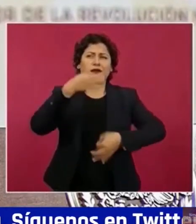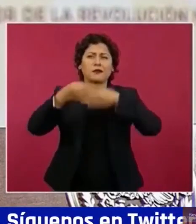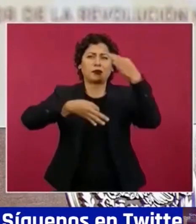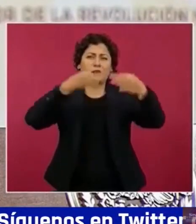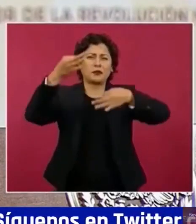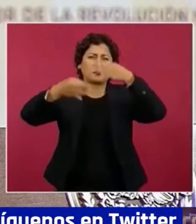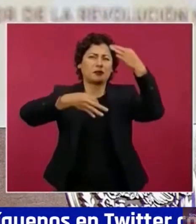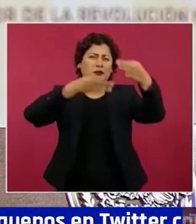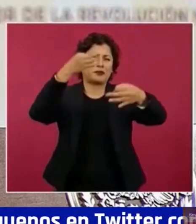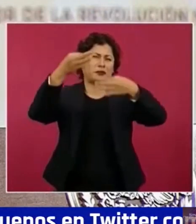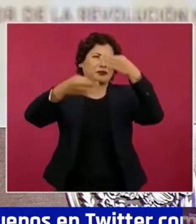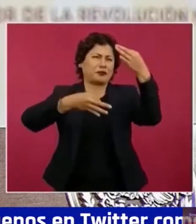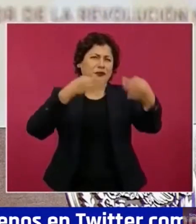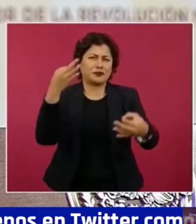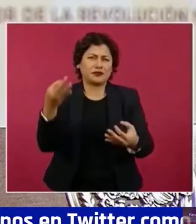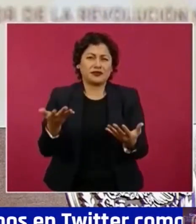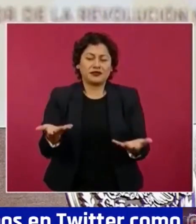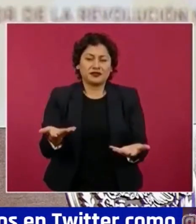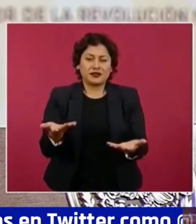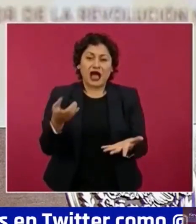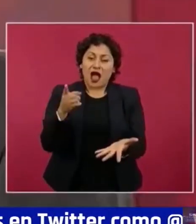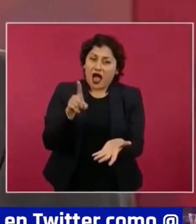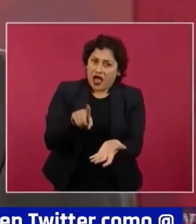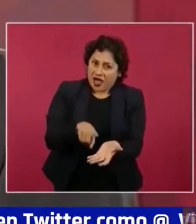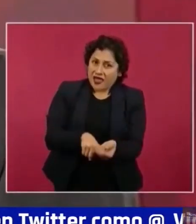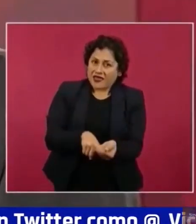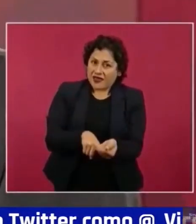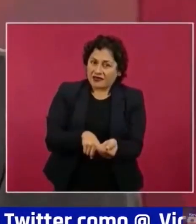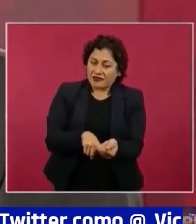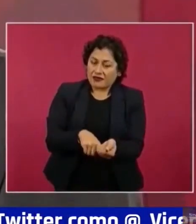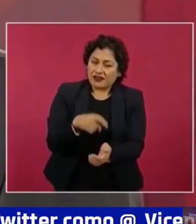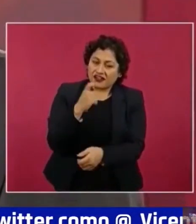y en algunos casos mala fe.